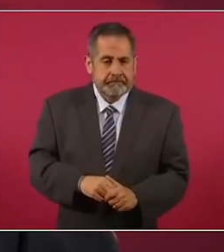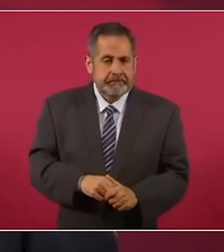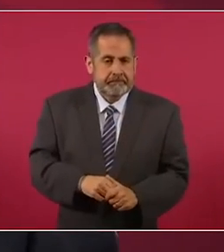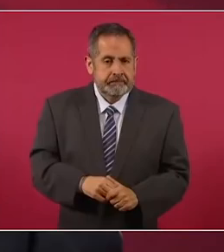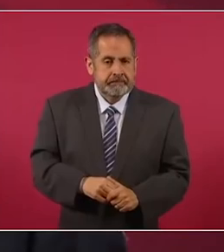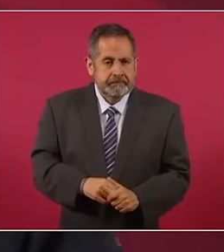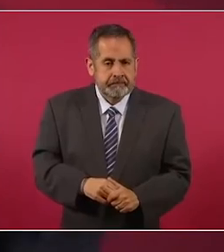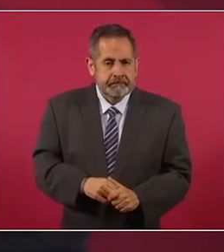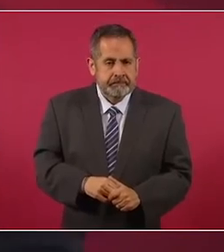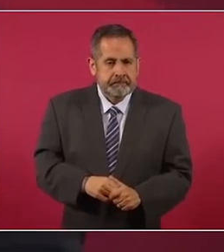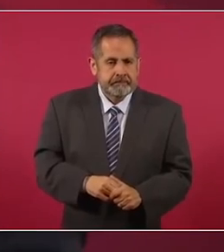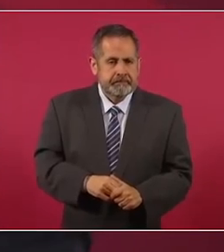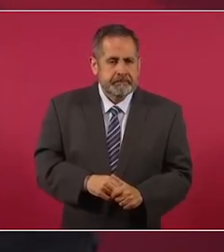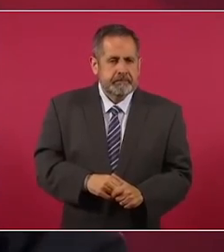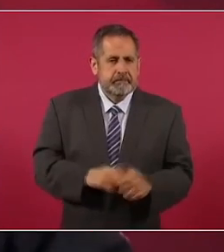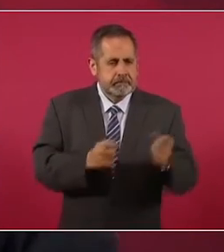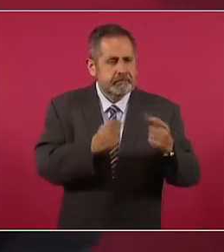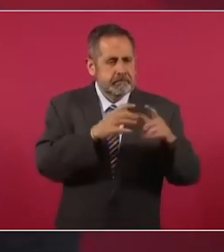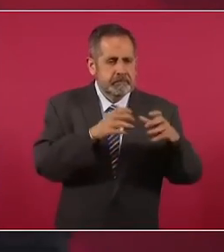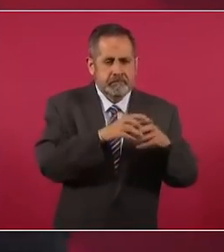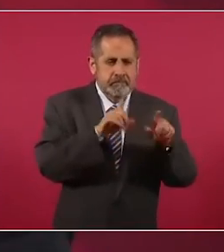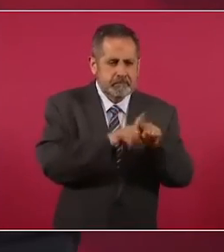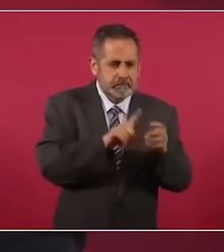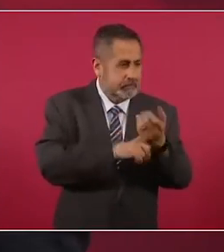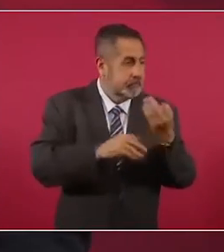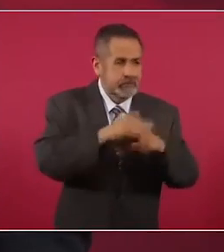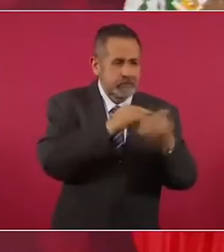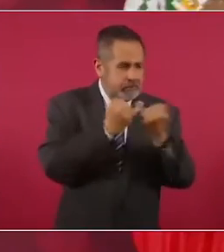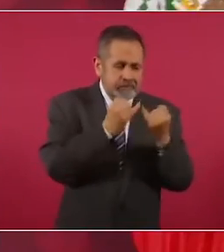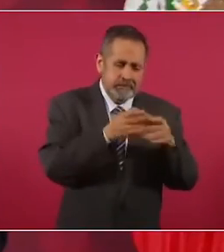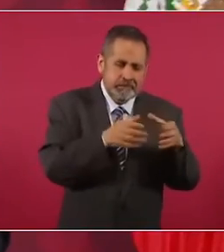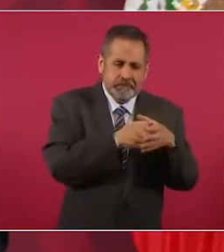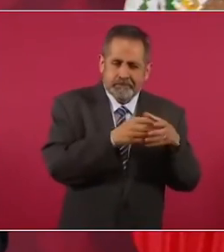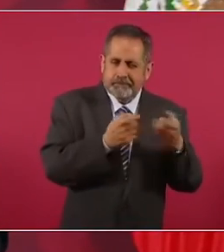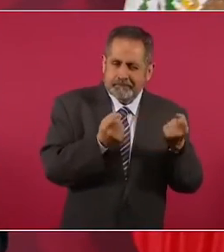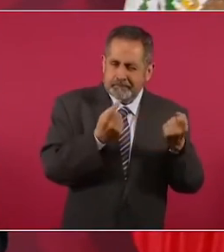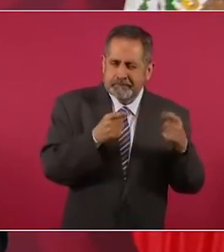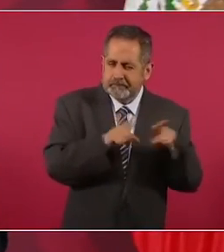Sí, como algunos del domingo, para no generalizar.